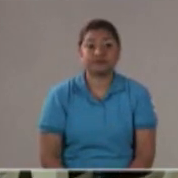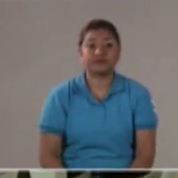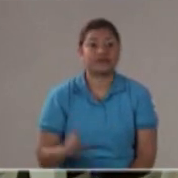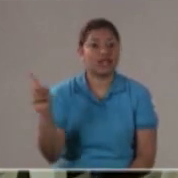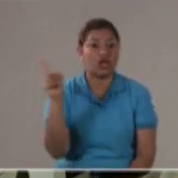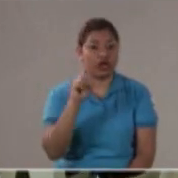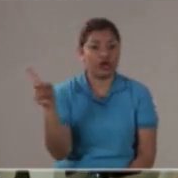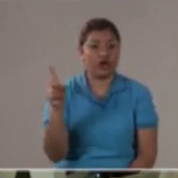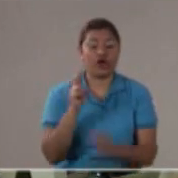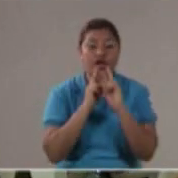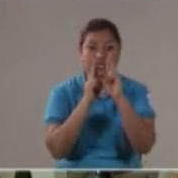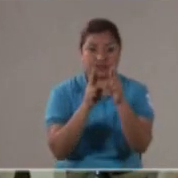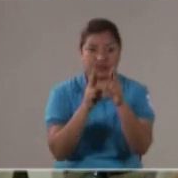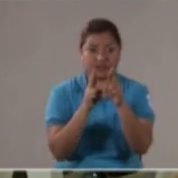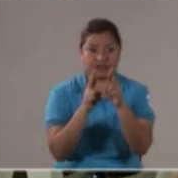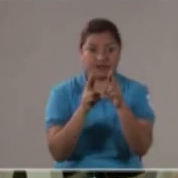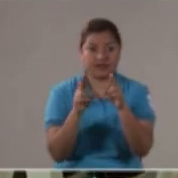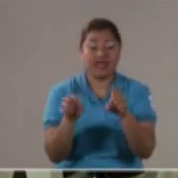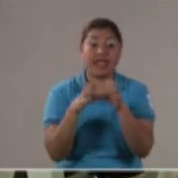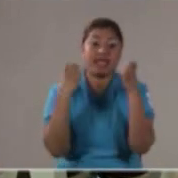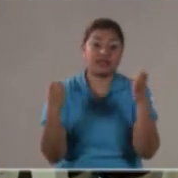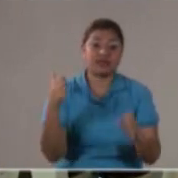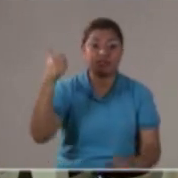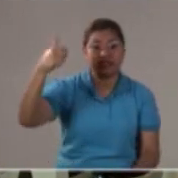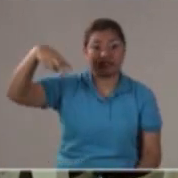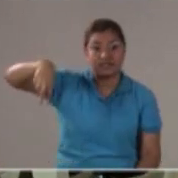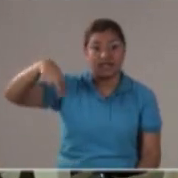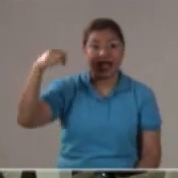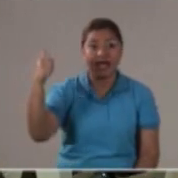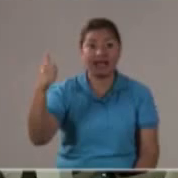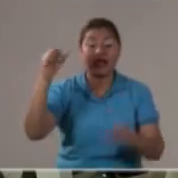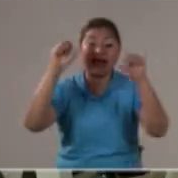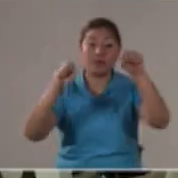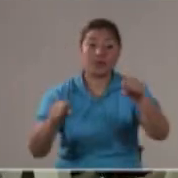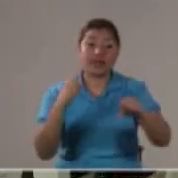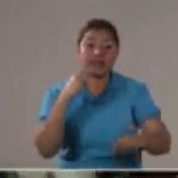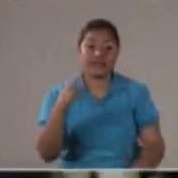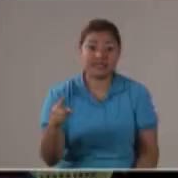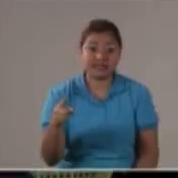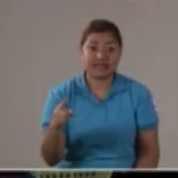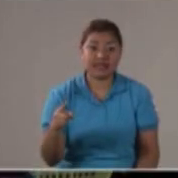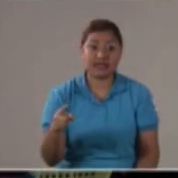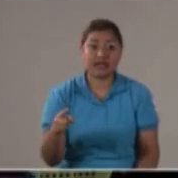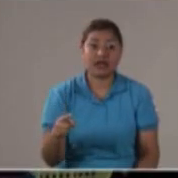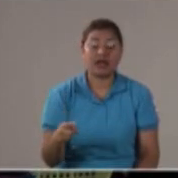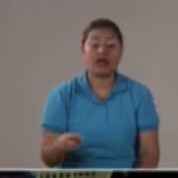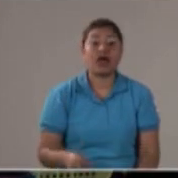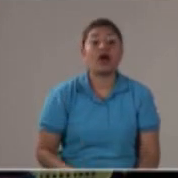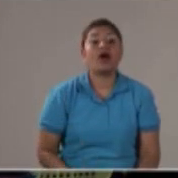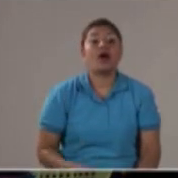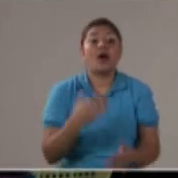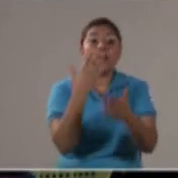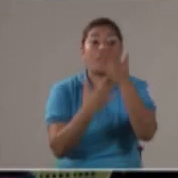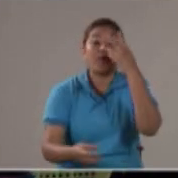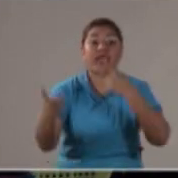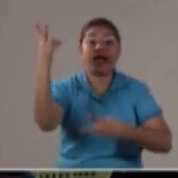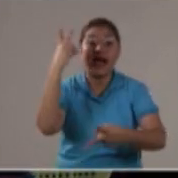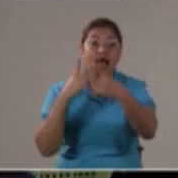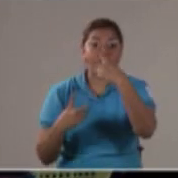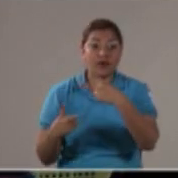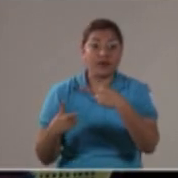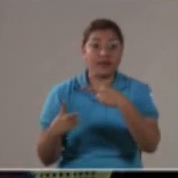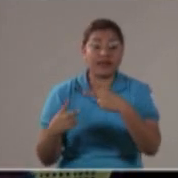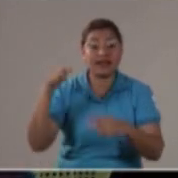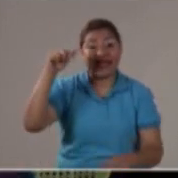No. Ok. Entonces, Ana podría decir: voy a volver a Guatemala en esta primera